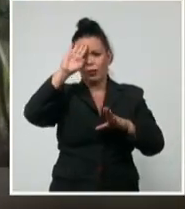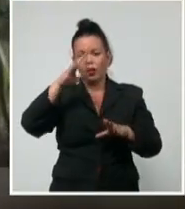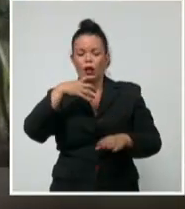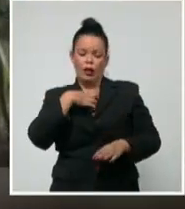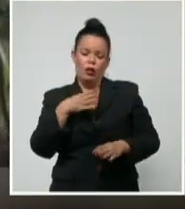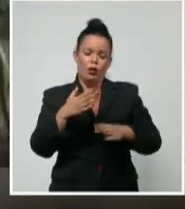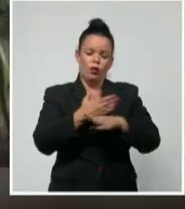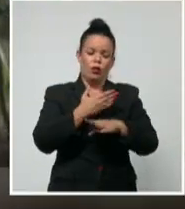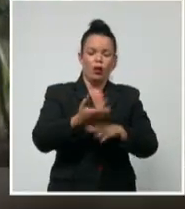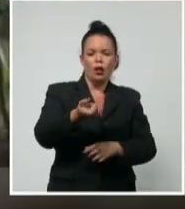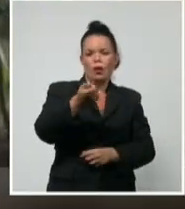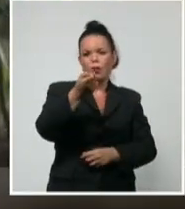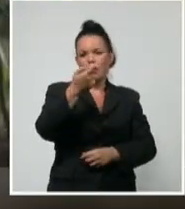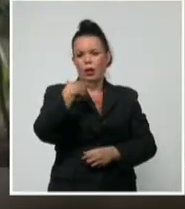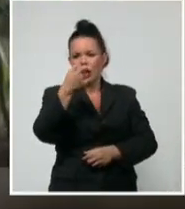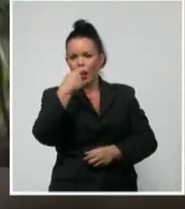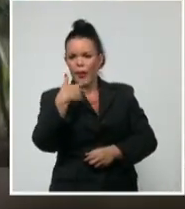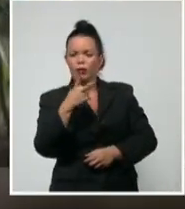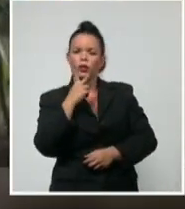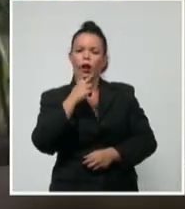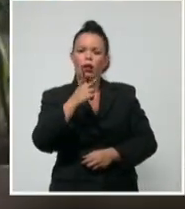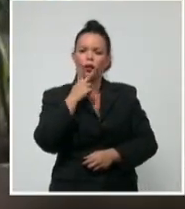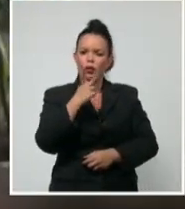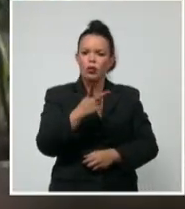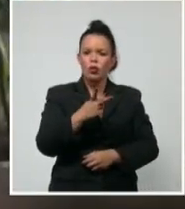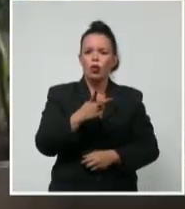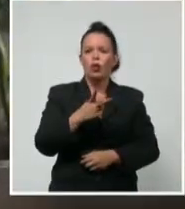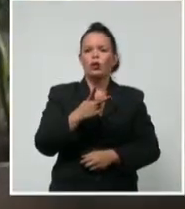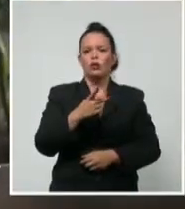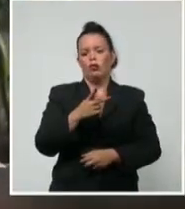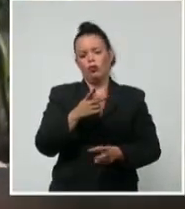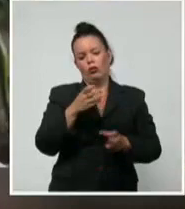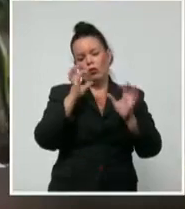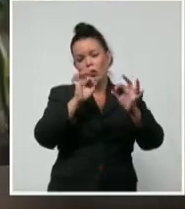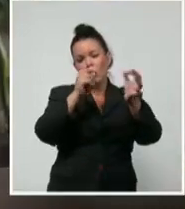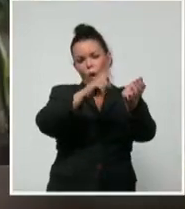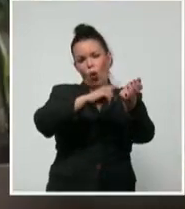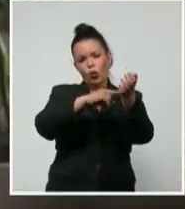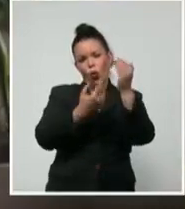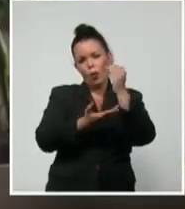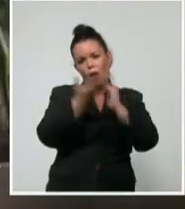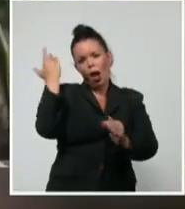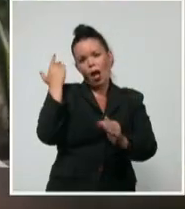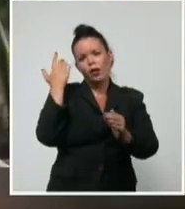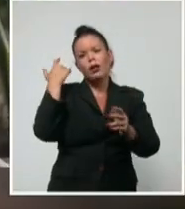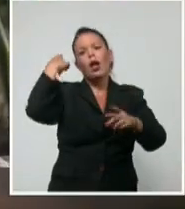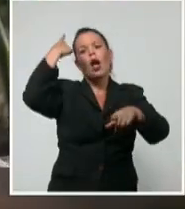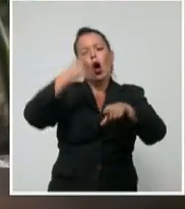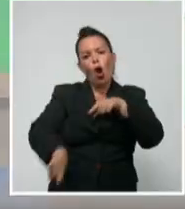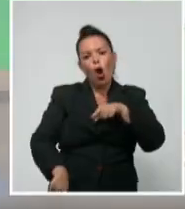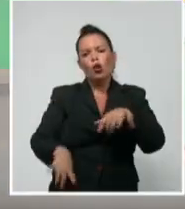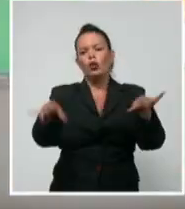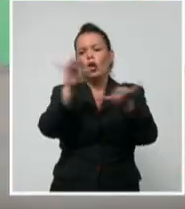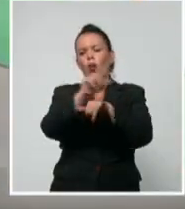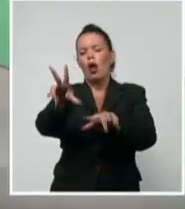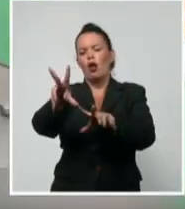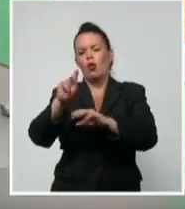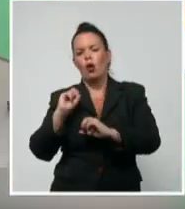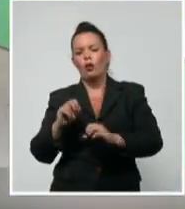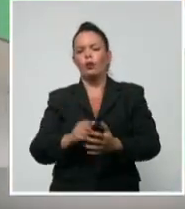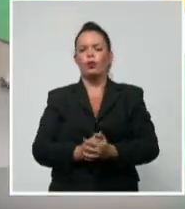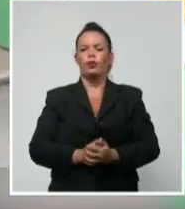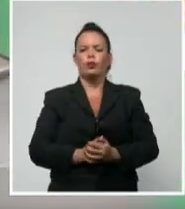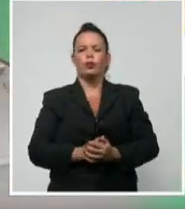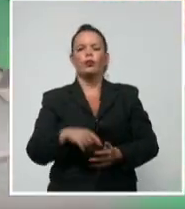yo te decía, de primera línea y los medicamentos innovadores, que son los que llegan al final del tratamiento en el protocolo. Sus